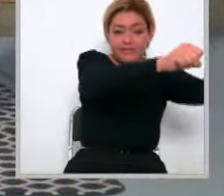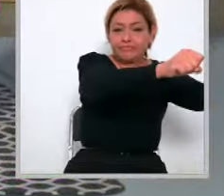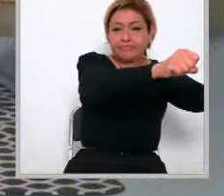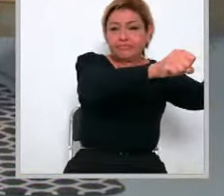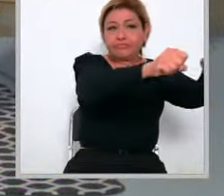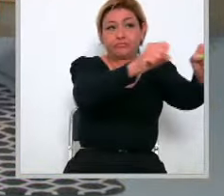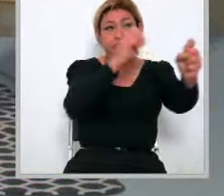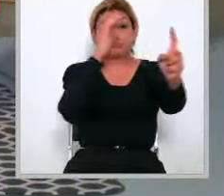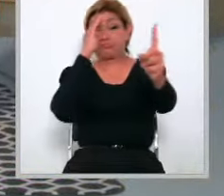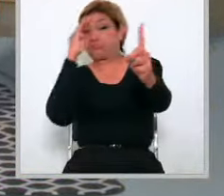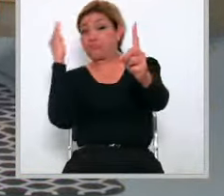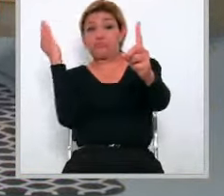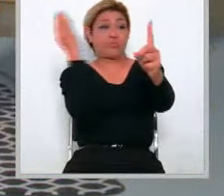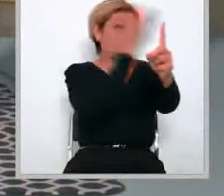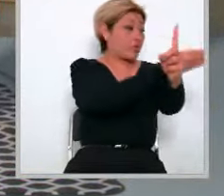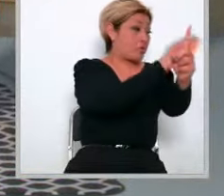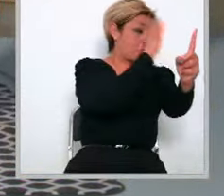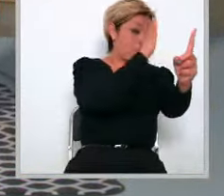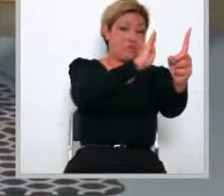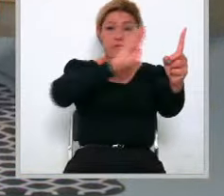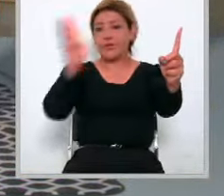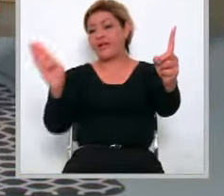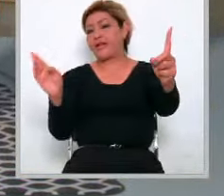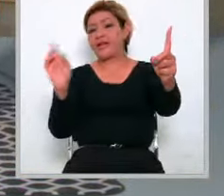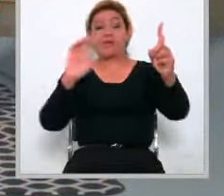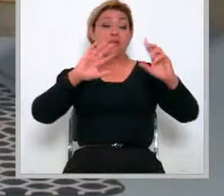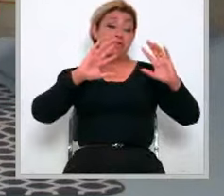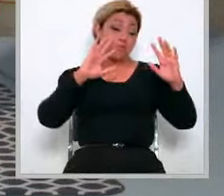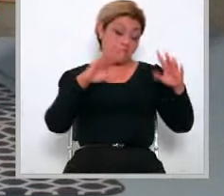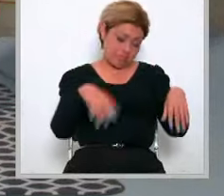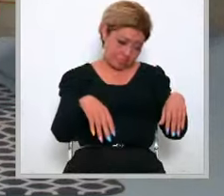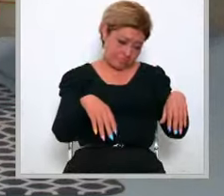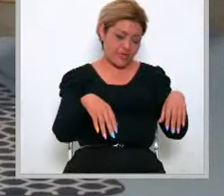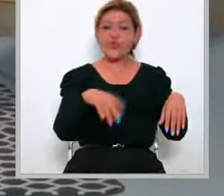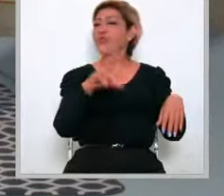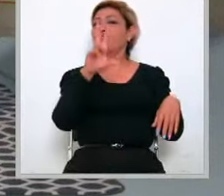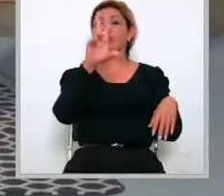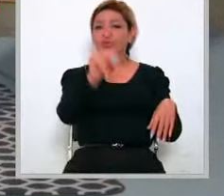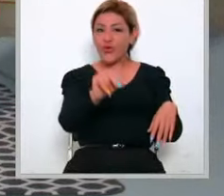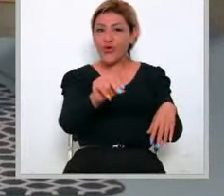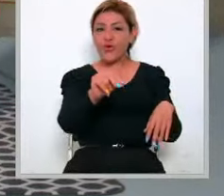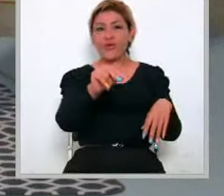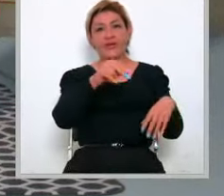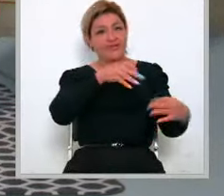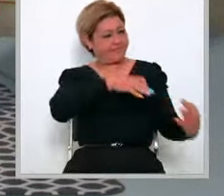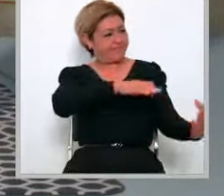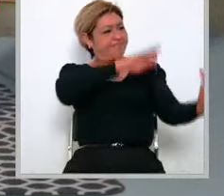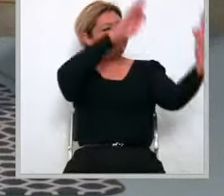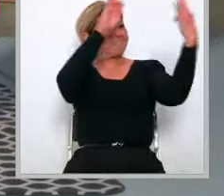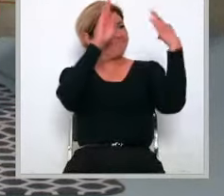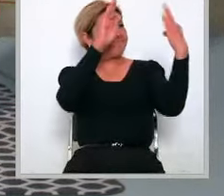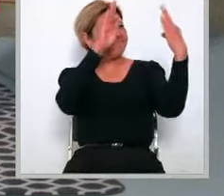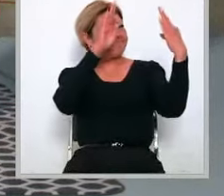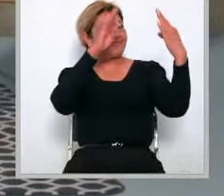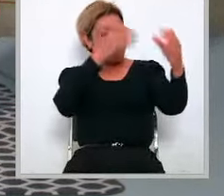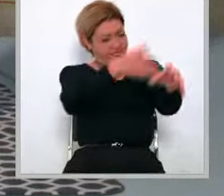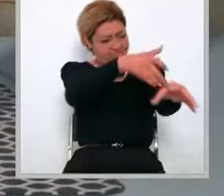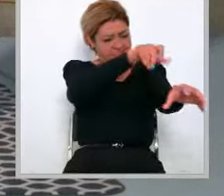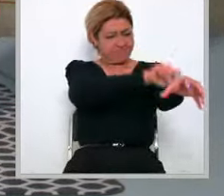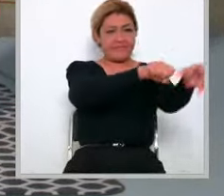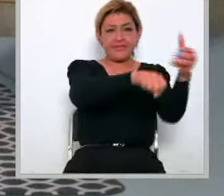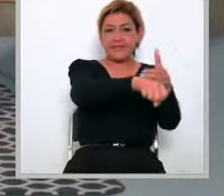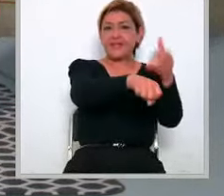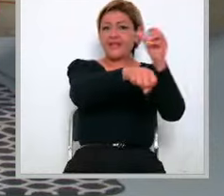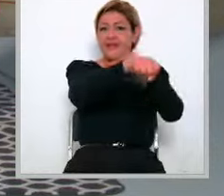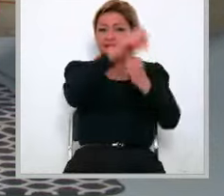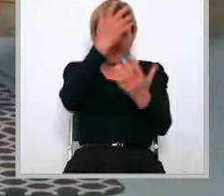una invitación a todo el público que nos está viendo en esta ocasión a que formen parte de ser una impulsora, como tú, así de valiente, inteligente, y que comparte